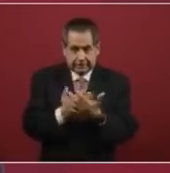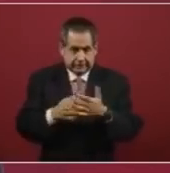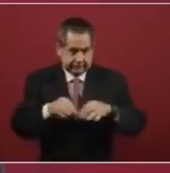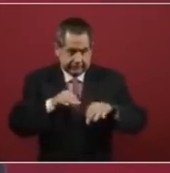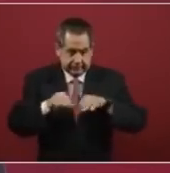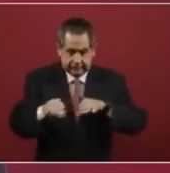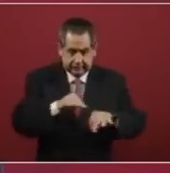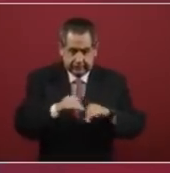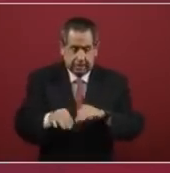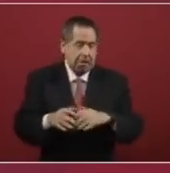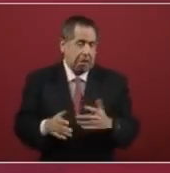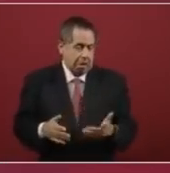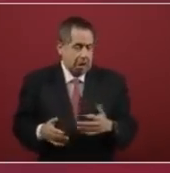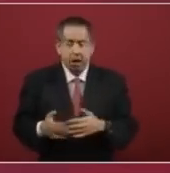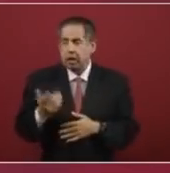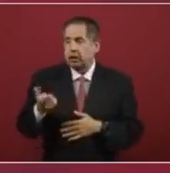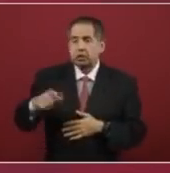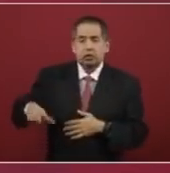Estado procure